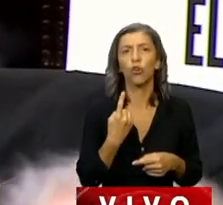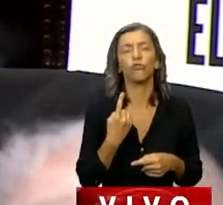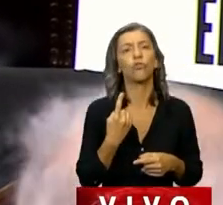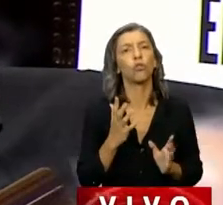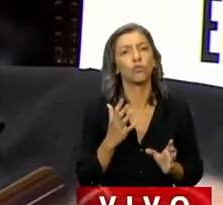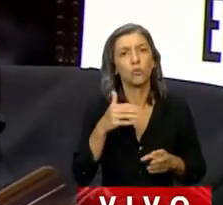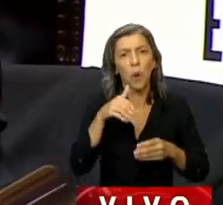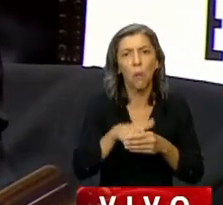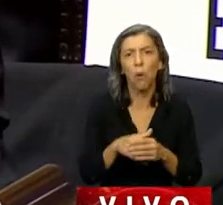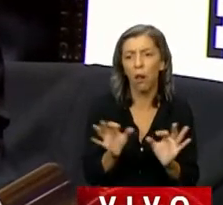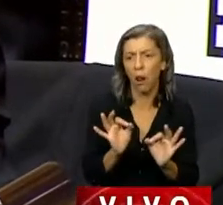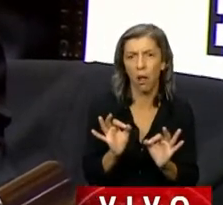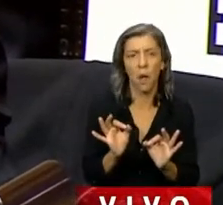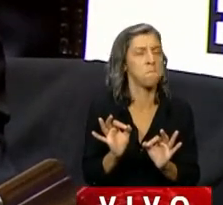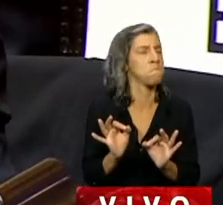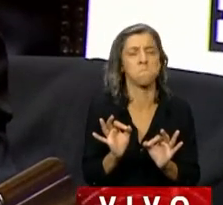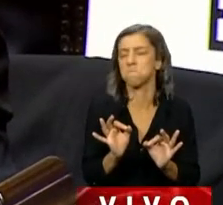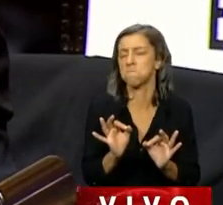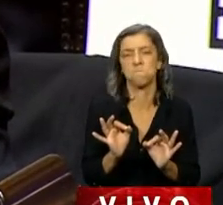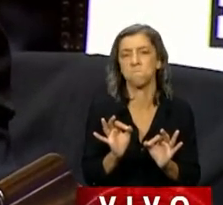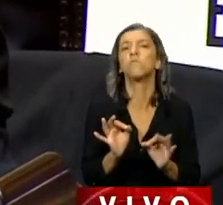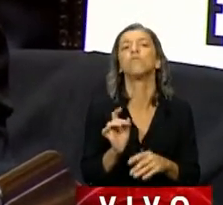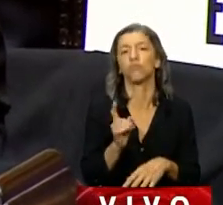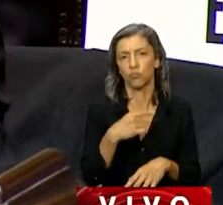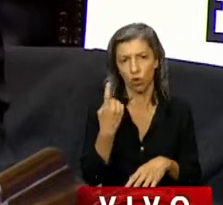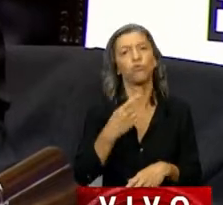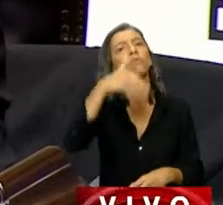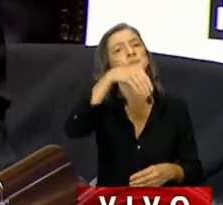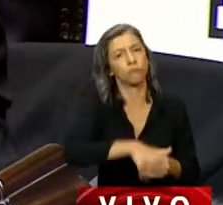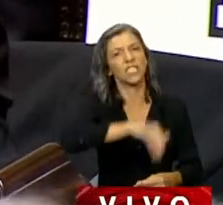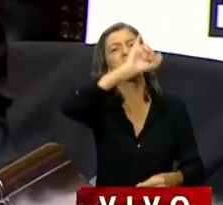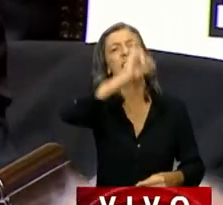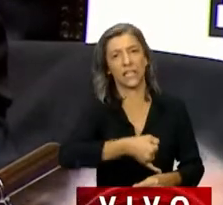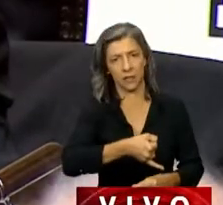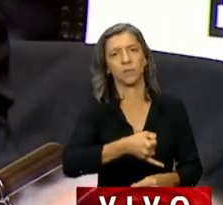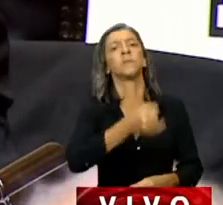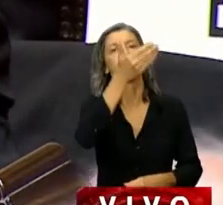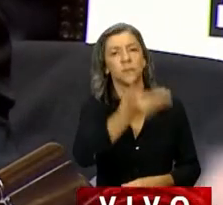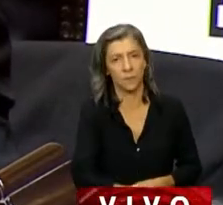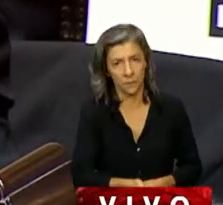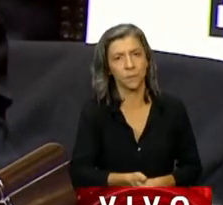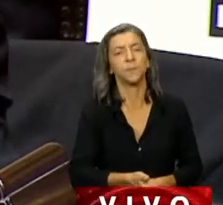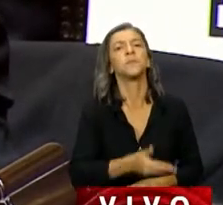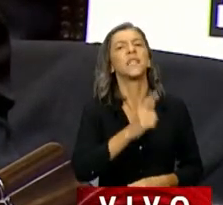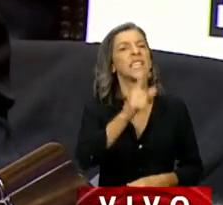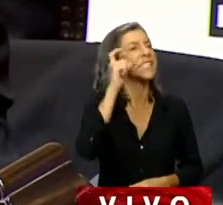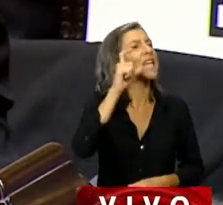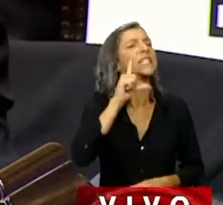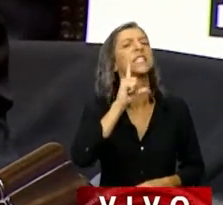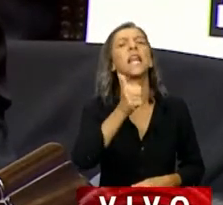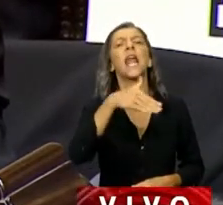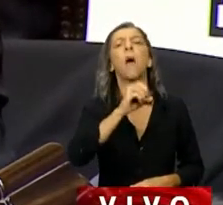todo lo contrario. Vamos a votar a Cecilia Moró, celebrando que una mujer, así como se